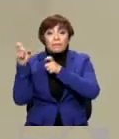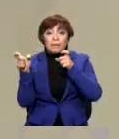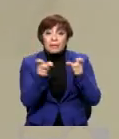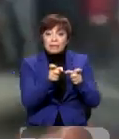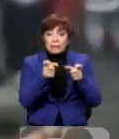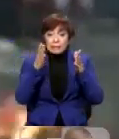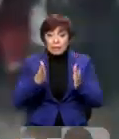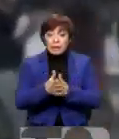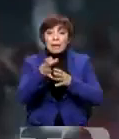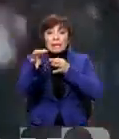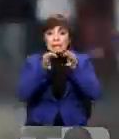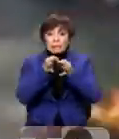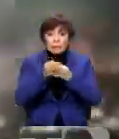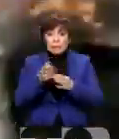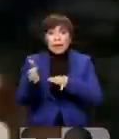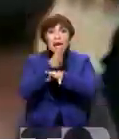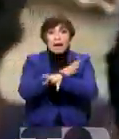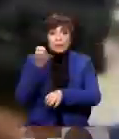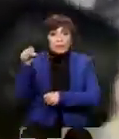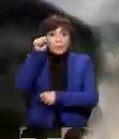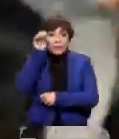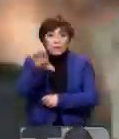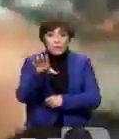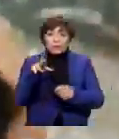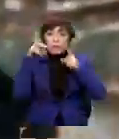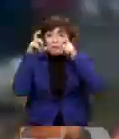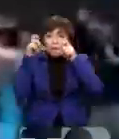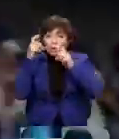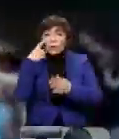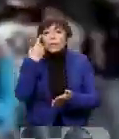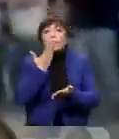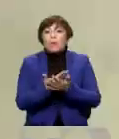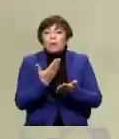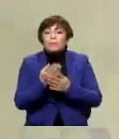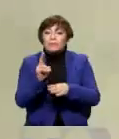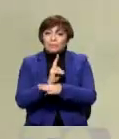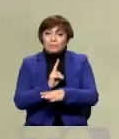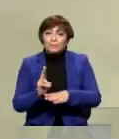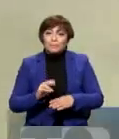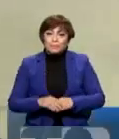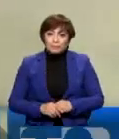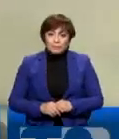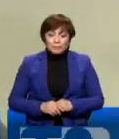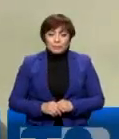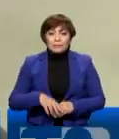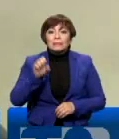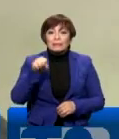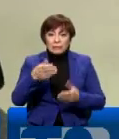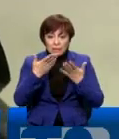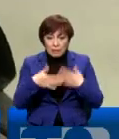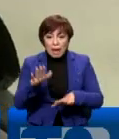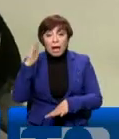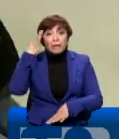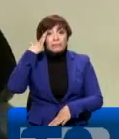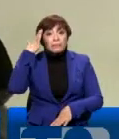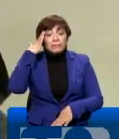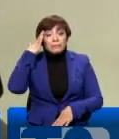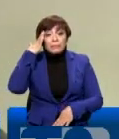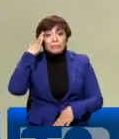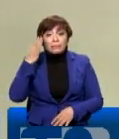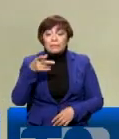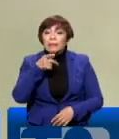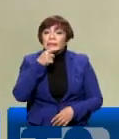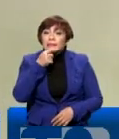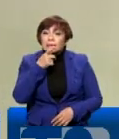videos y fotos que se realizaron en su momento sirvieron como pruebas. Pues se los identificó plenamente, que con